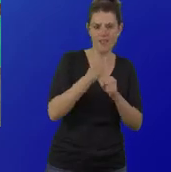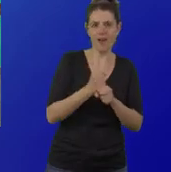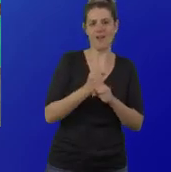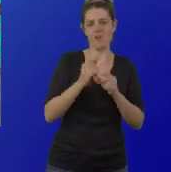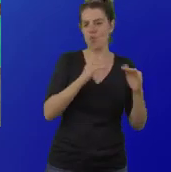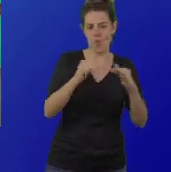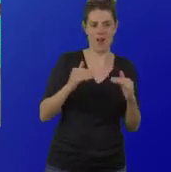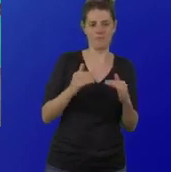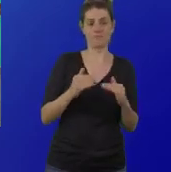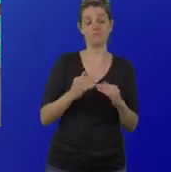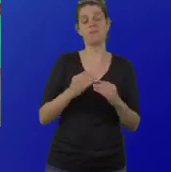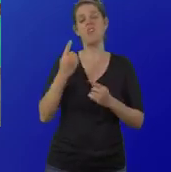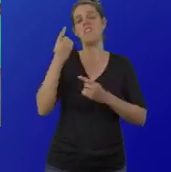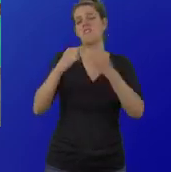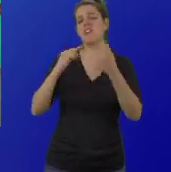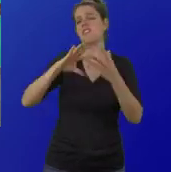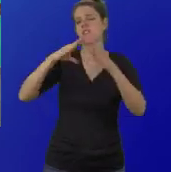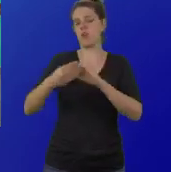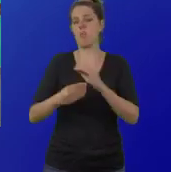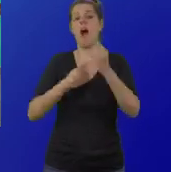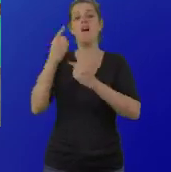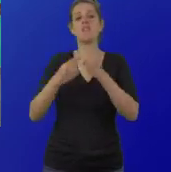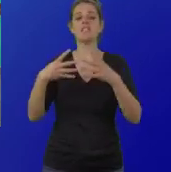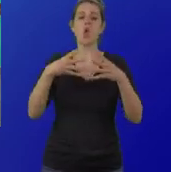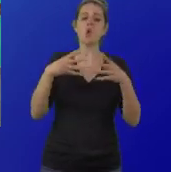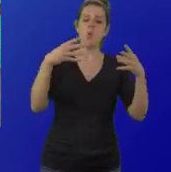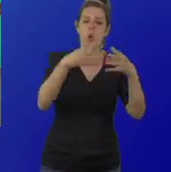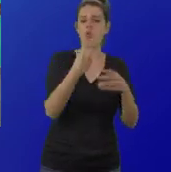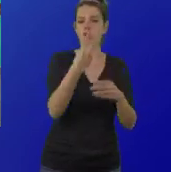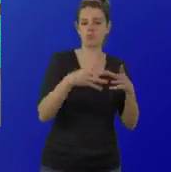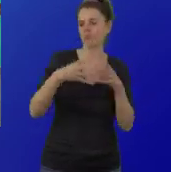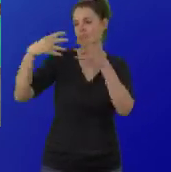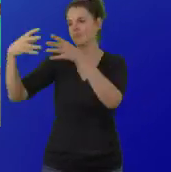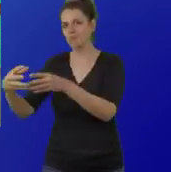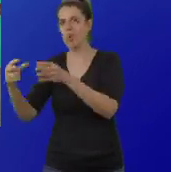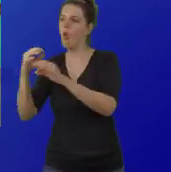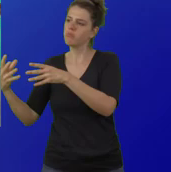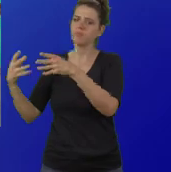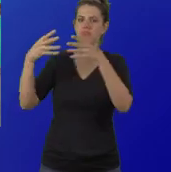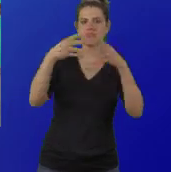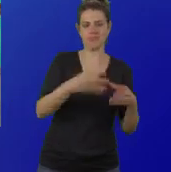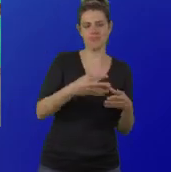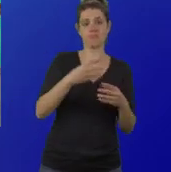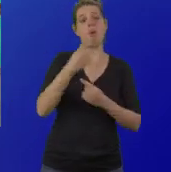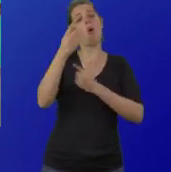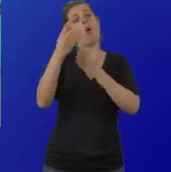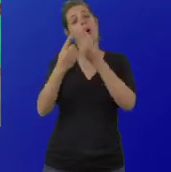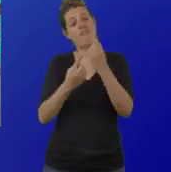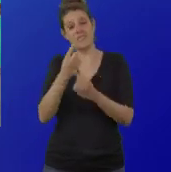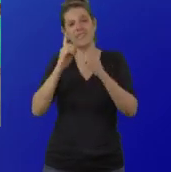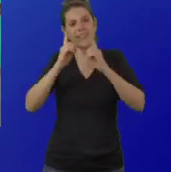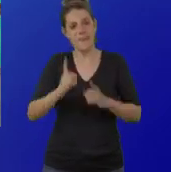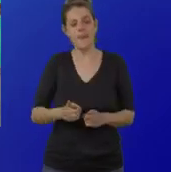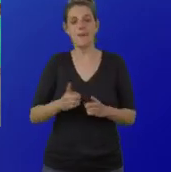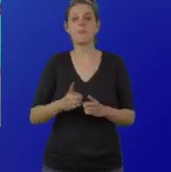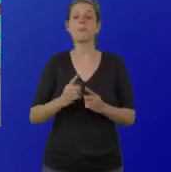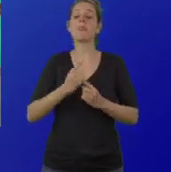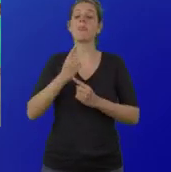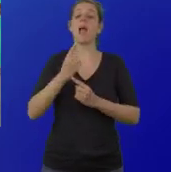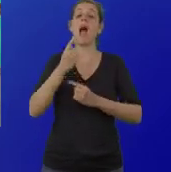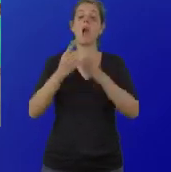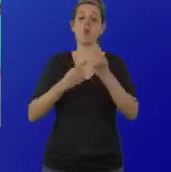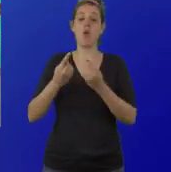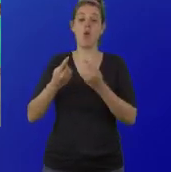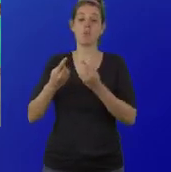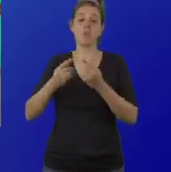A veces vamos con dos grupos y esos dos grupos trabajan allá, a veces viene un grupo y trabaja acá, pero otras veces trabajamos en una modalidad que hay